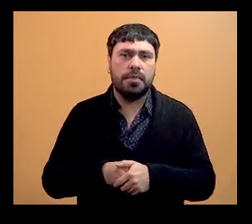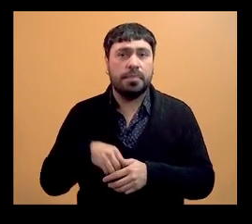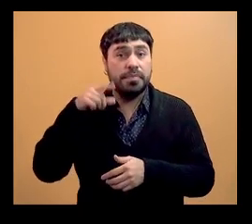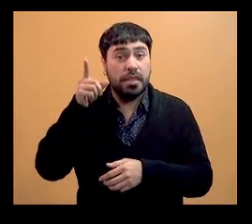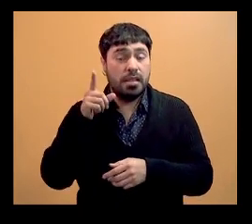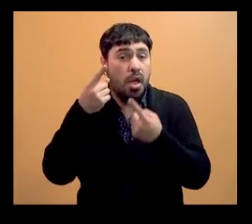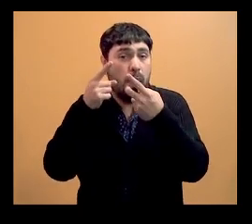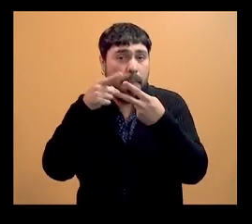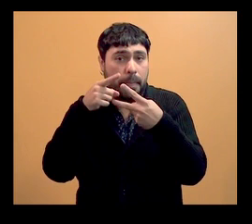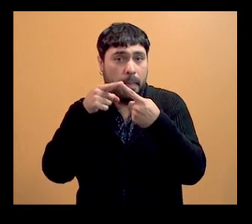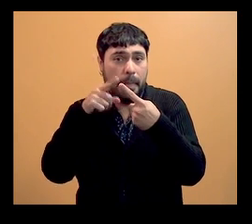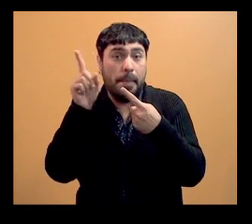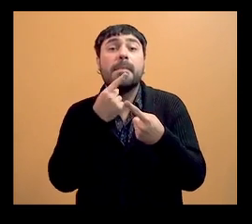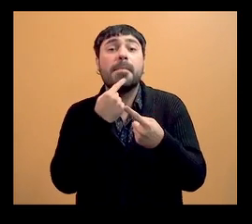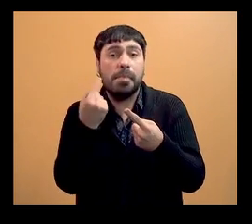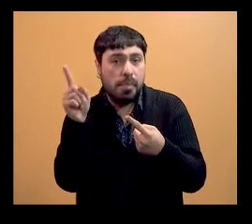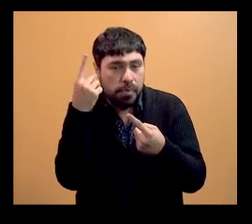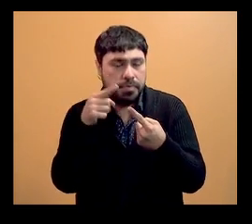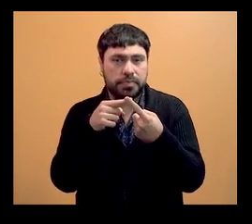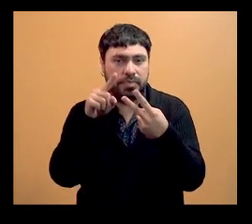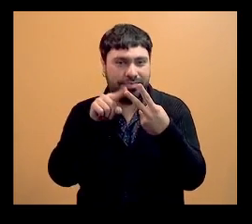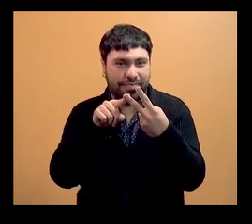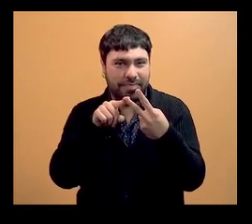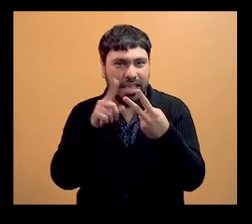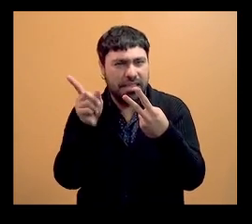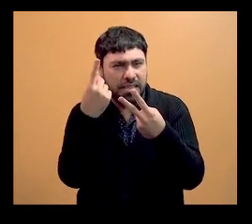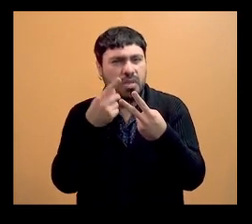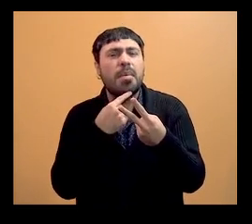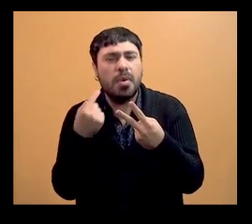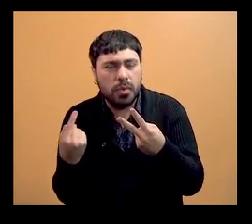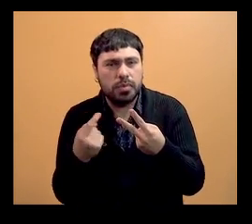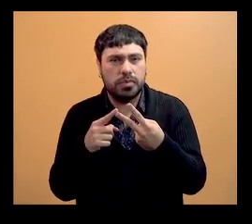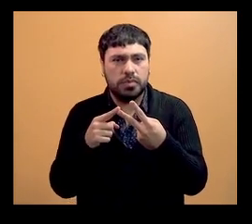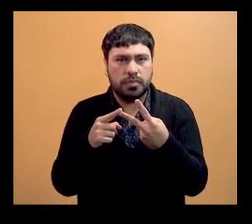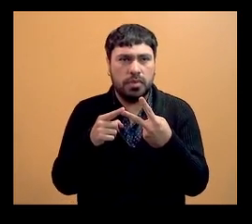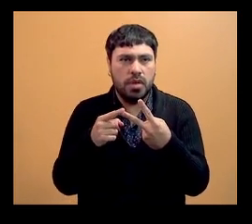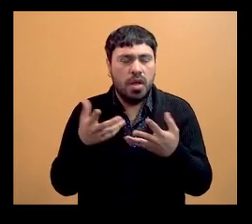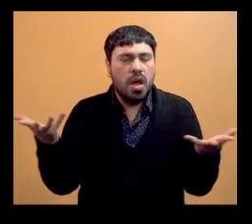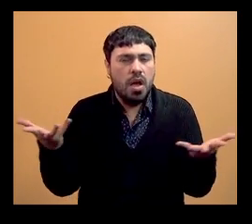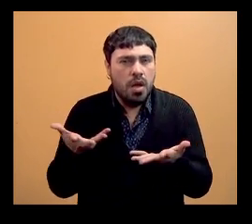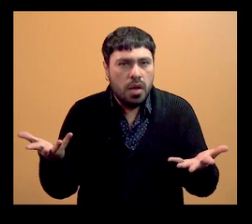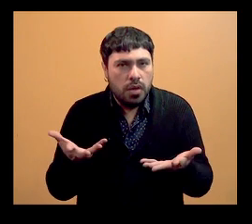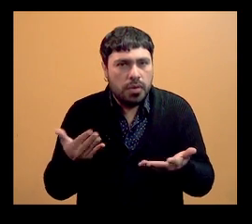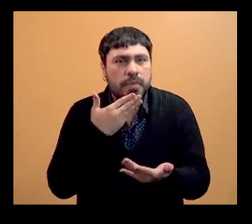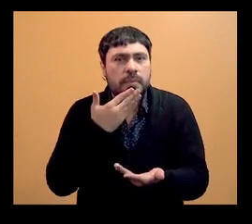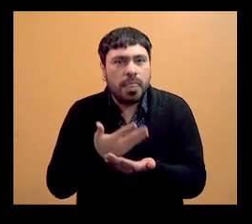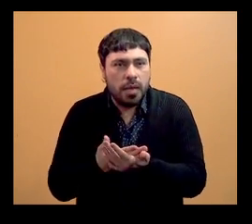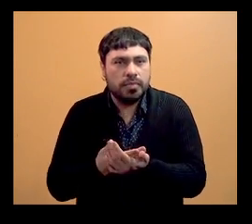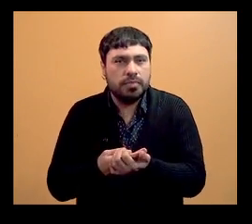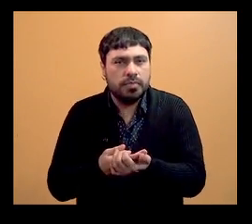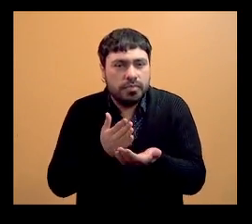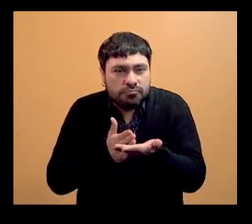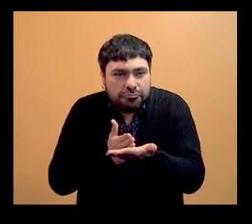vez juntarlo con una segunda pregunta que tiene que ver un poco con el impacto que puede generar este auge en